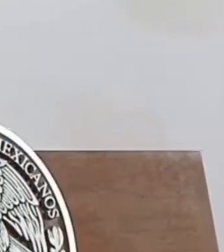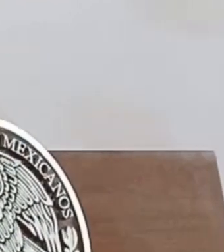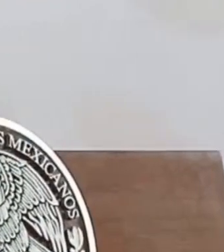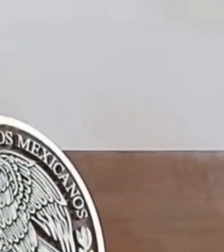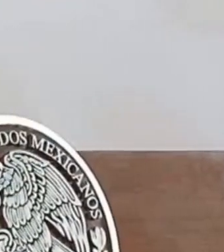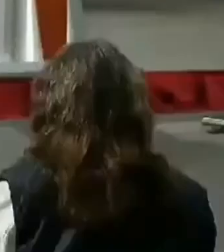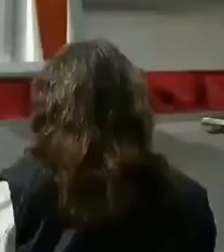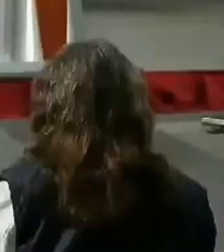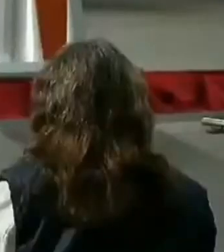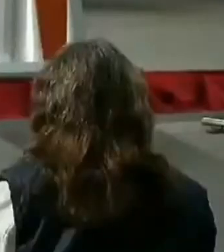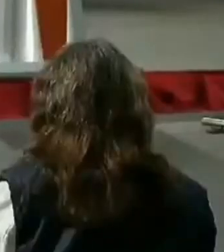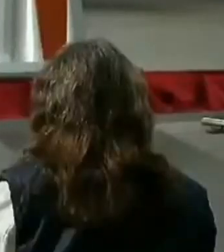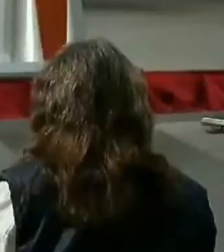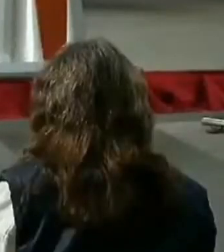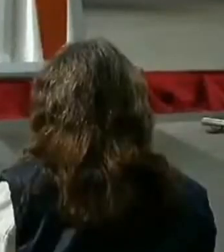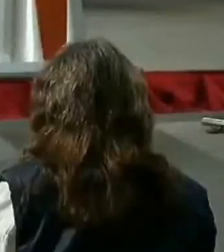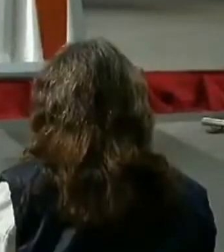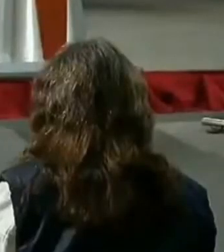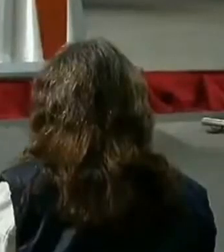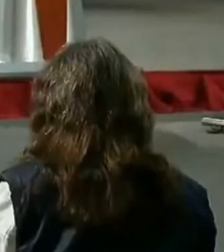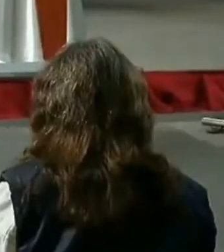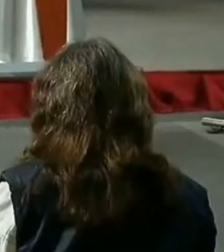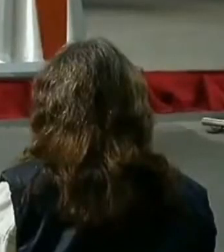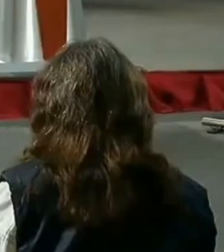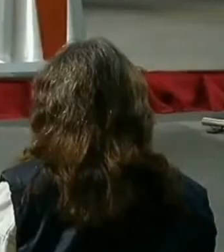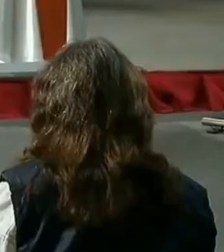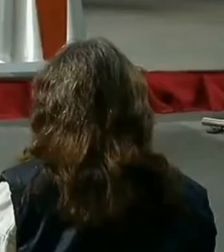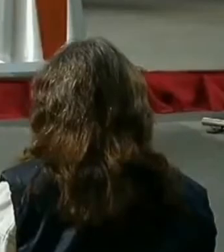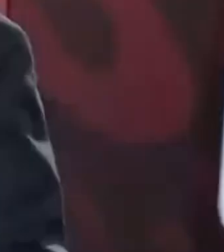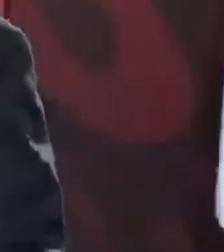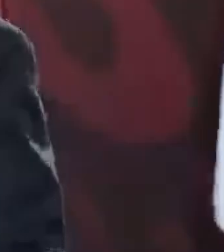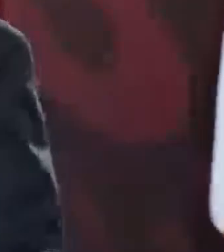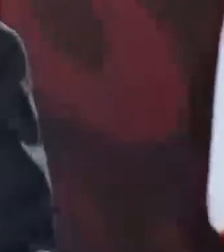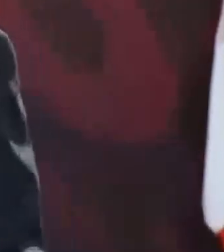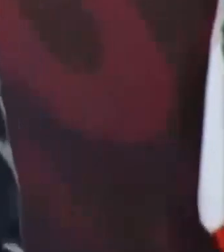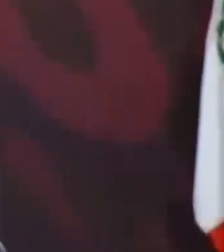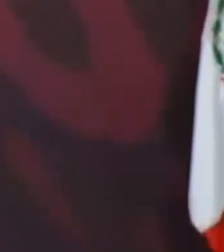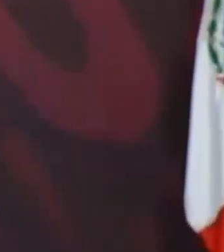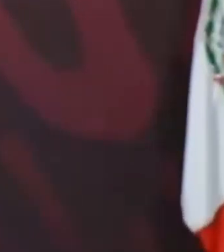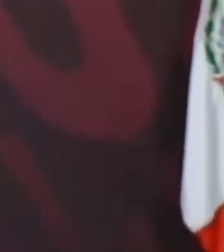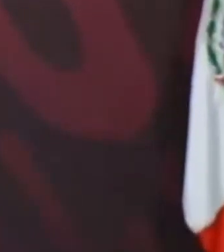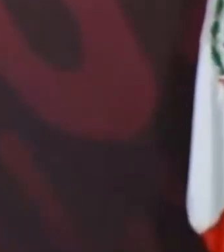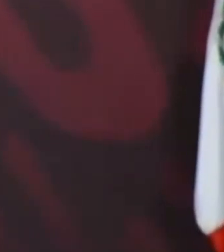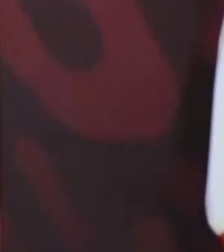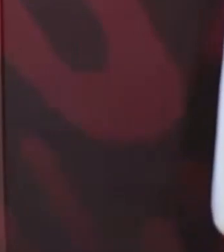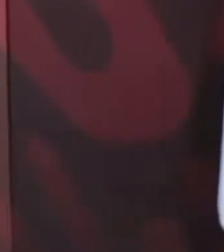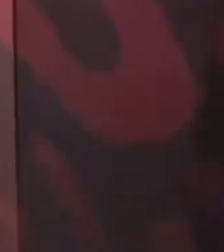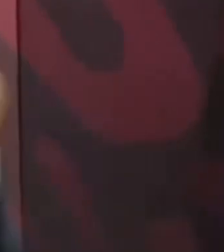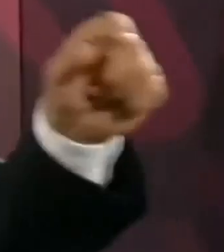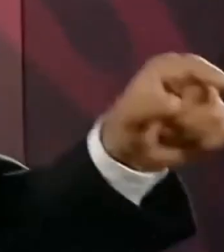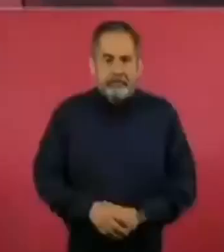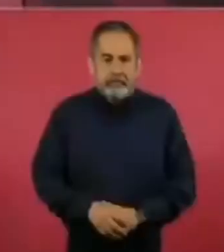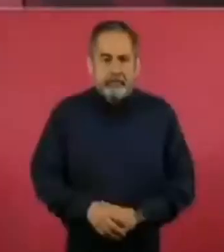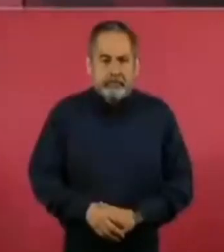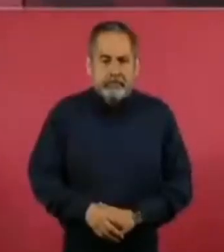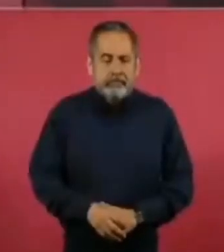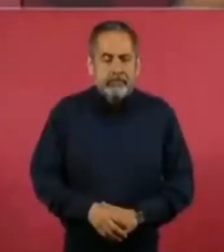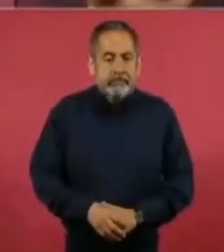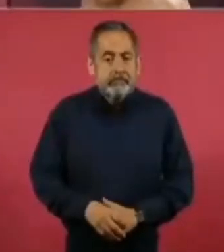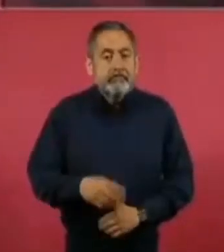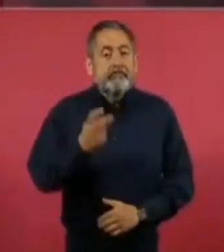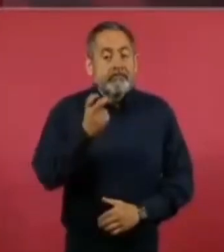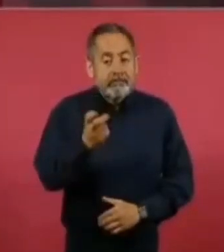gobierno, el aumento salarial, ese año que no quisieron los empresarios, fue por